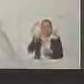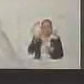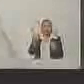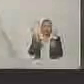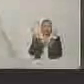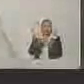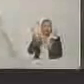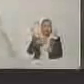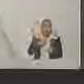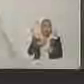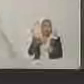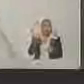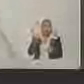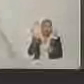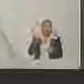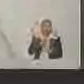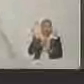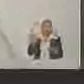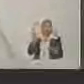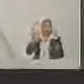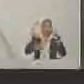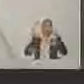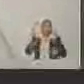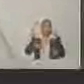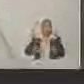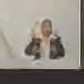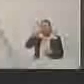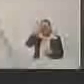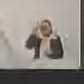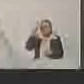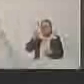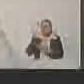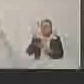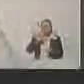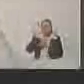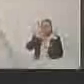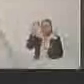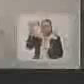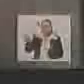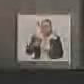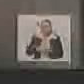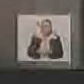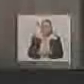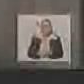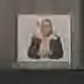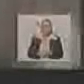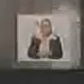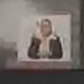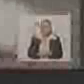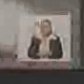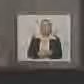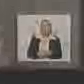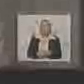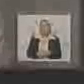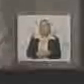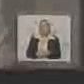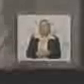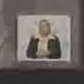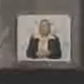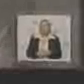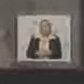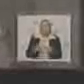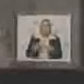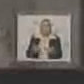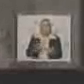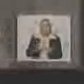yo ya estamos en un límite. Gracias. Gracias, pues concluimos así los